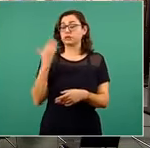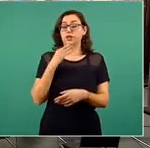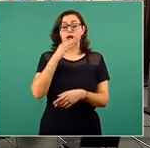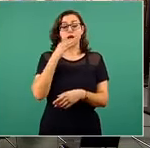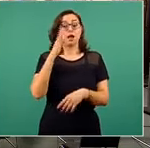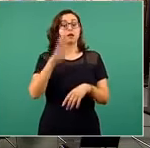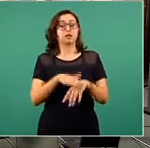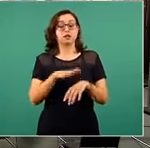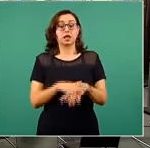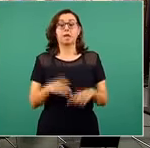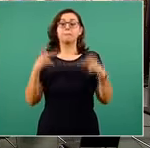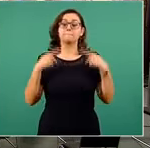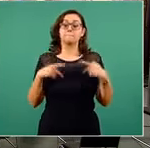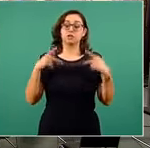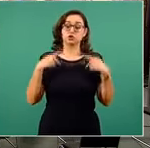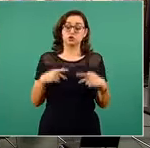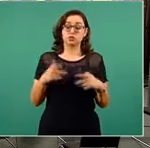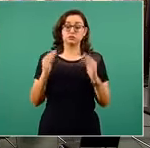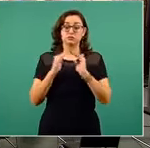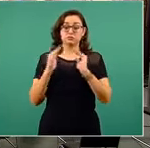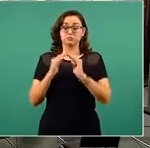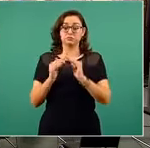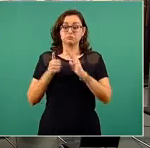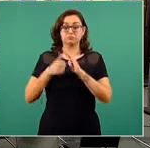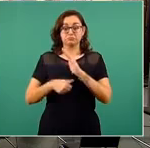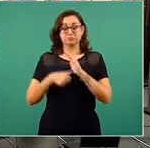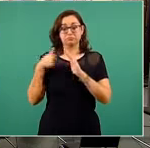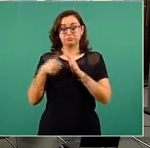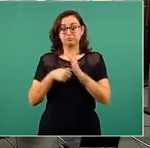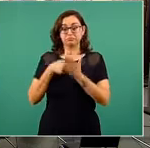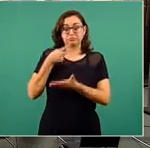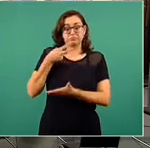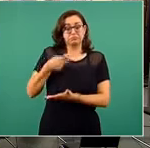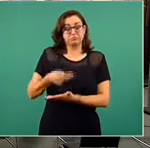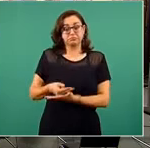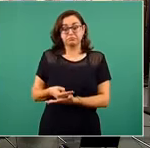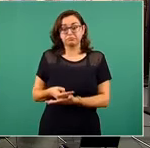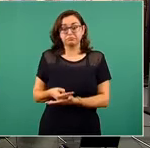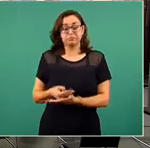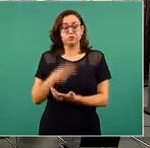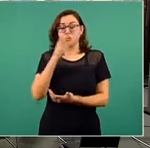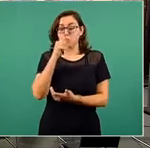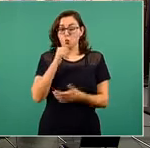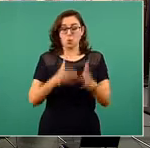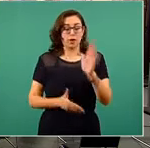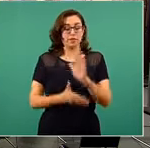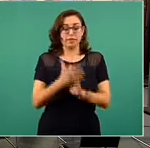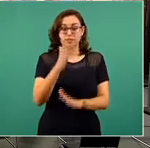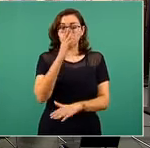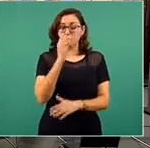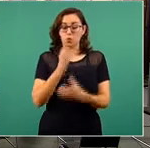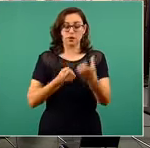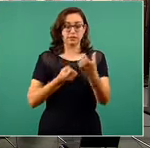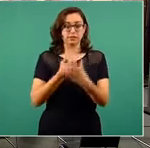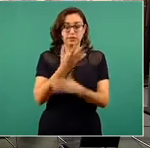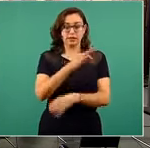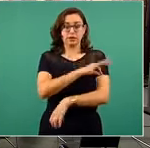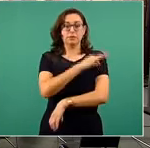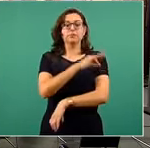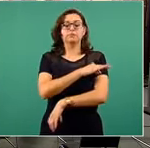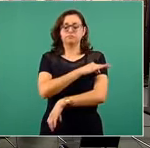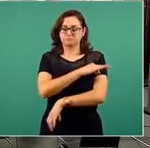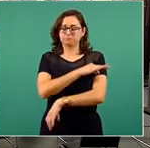que las personas que tienen postración podrían tener dificultades, desde luego, para acudir a los centros de vacunación. Entonces, hemos enfatizado